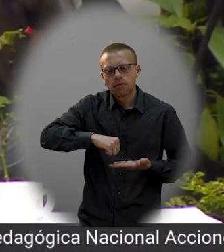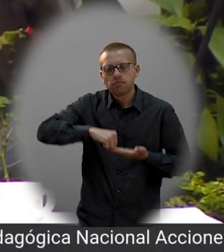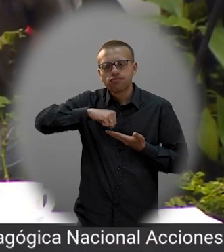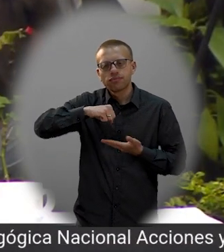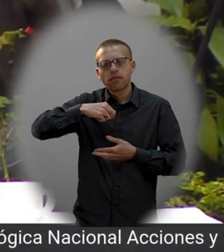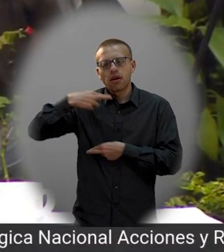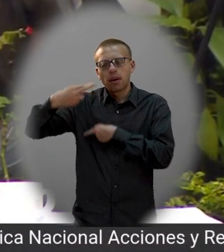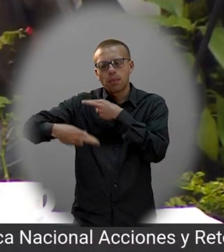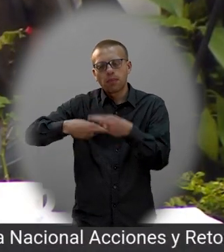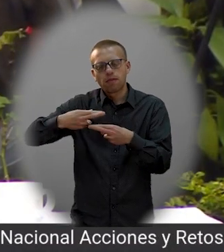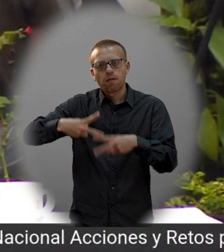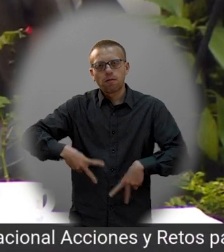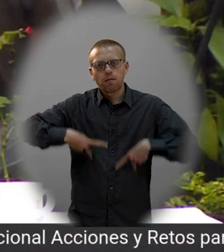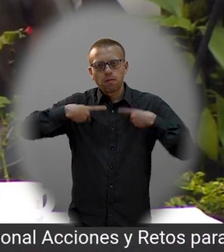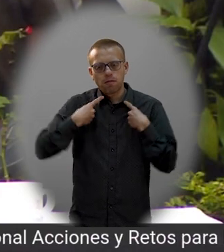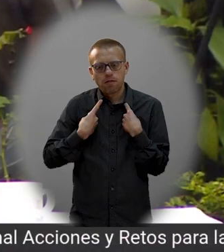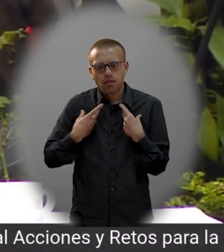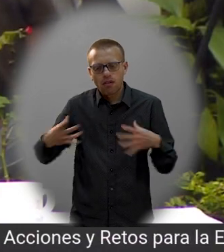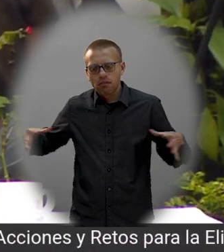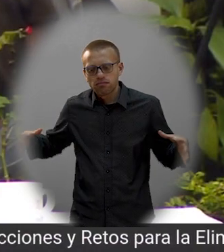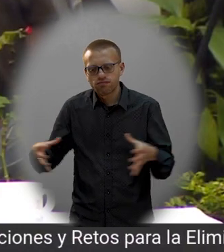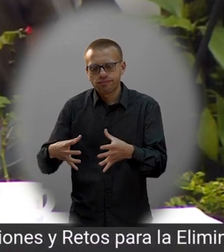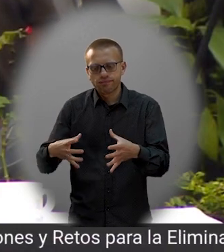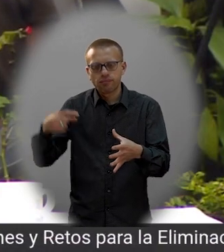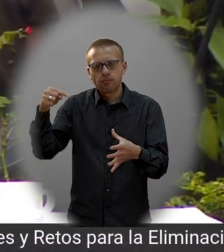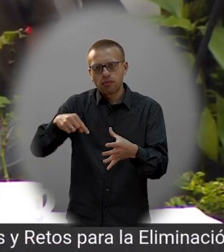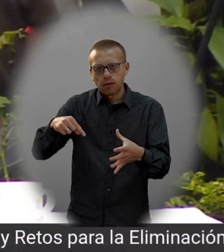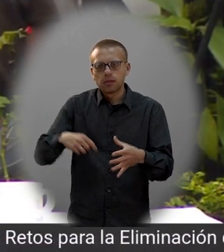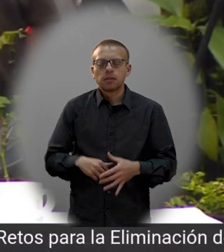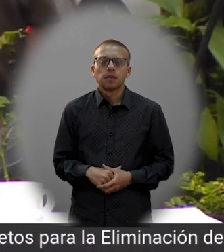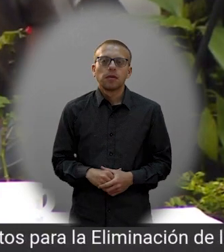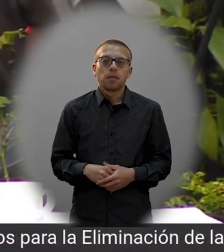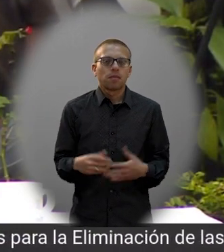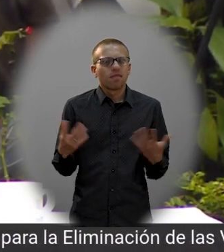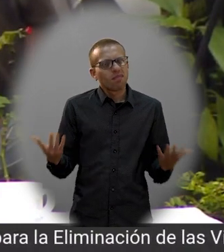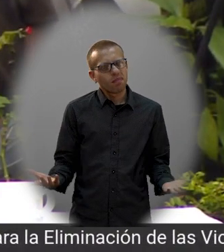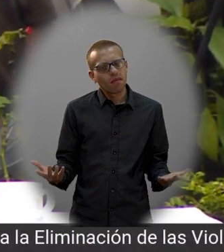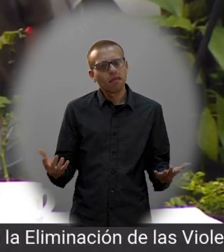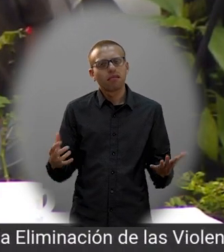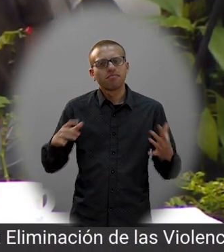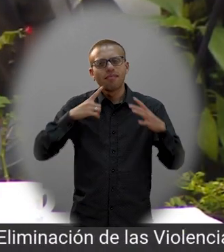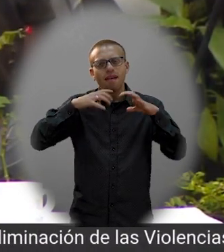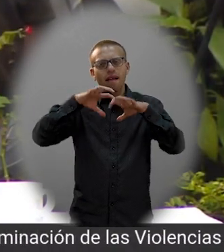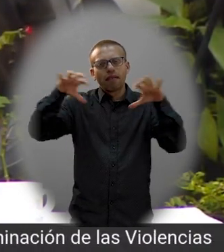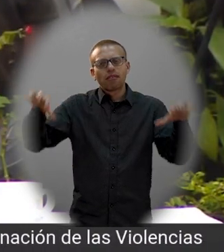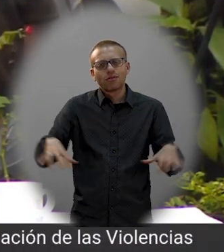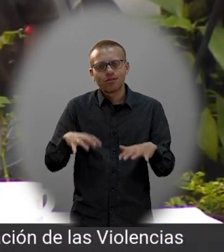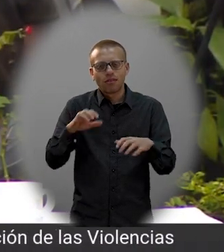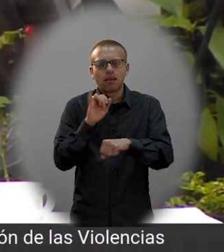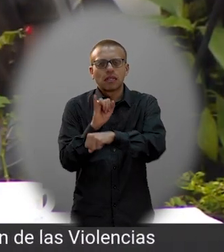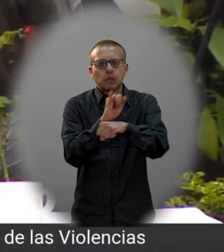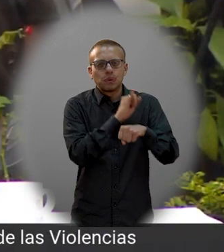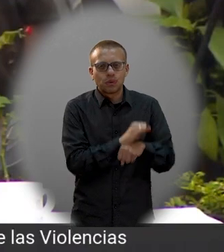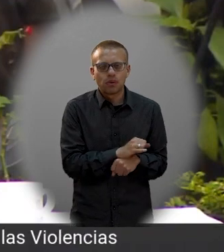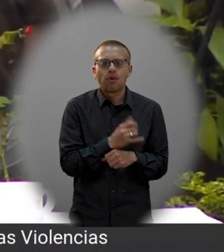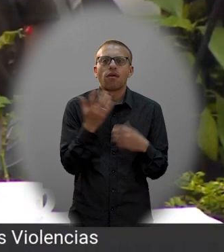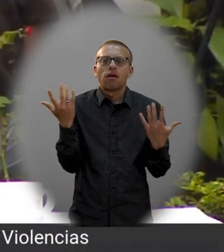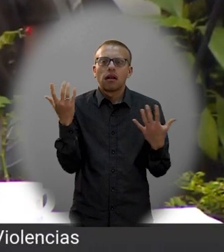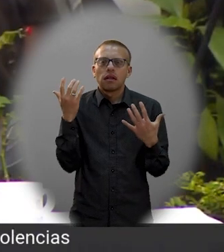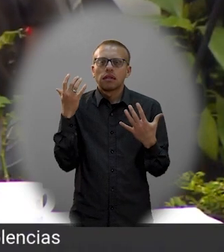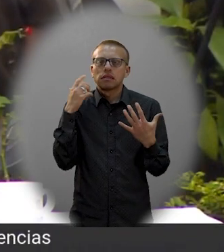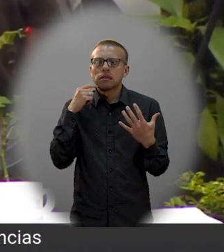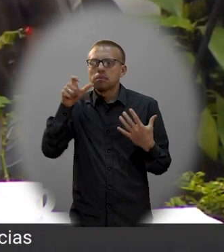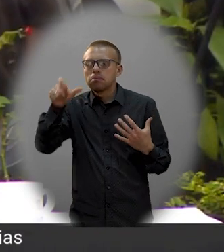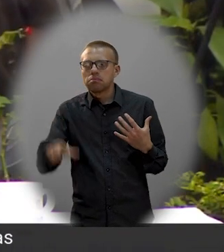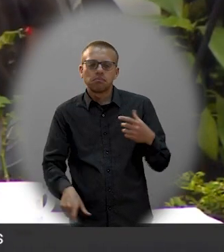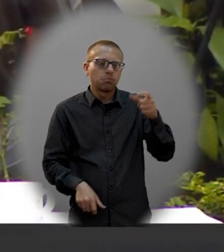ese hacer algo nos pone en una posición de cuáles son esas acciones institucionales, cotidianas, interpersonales